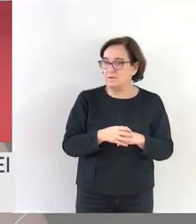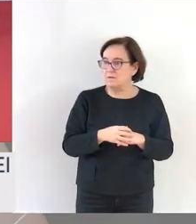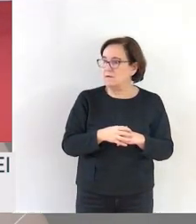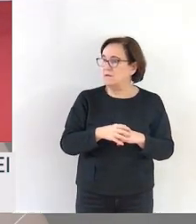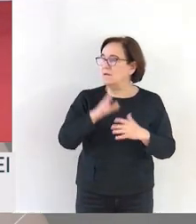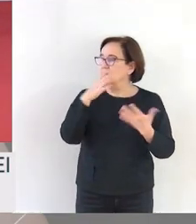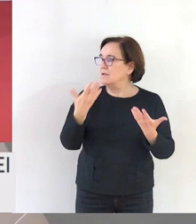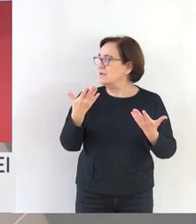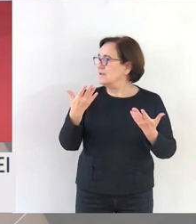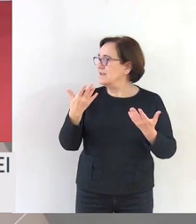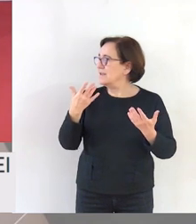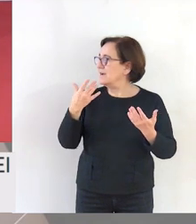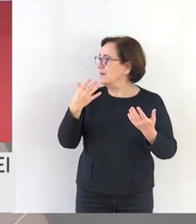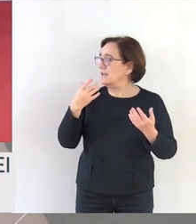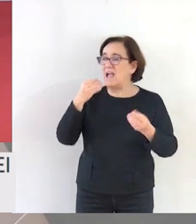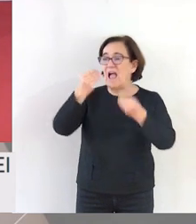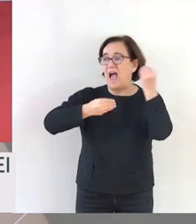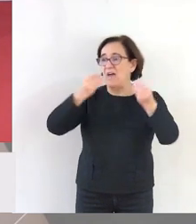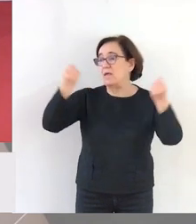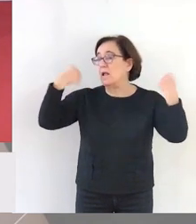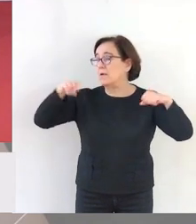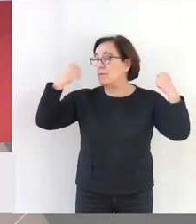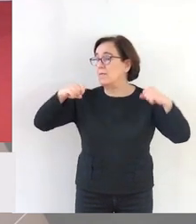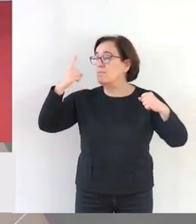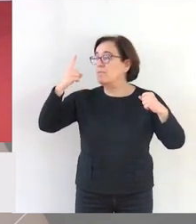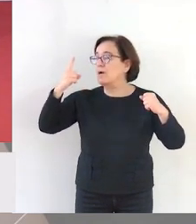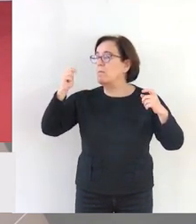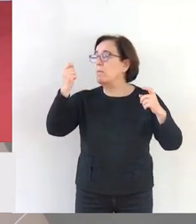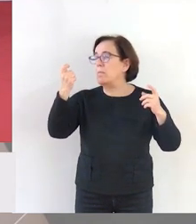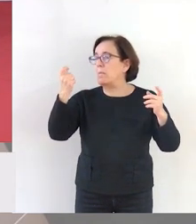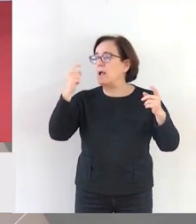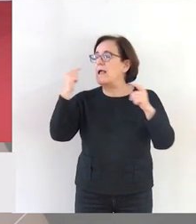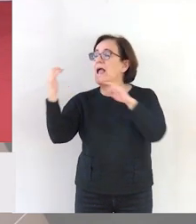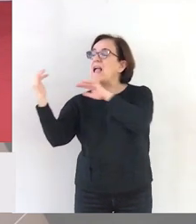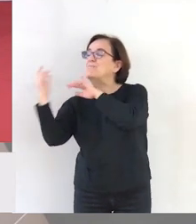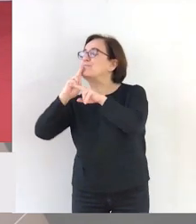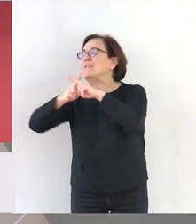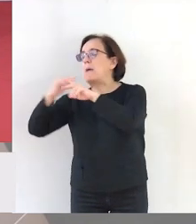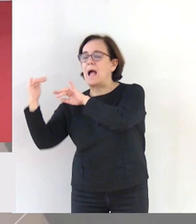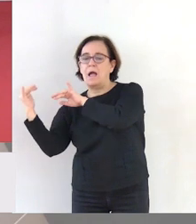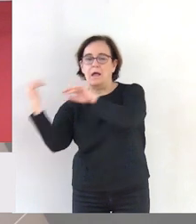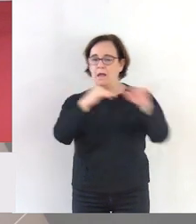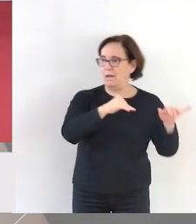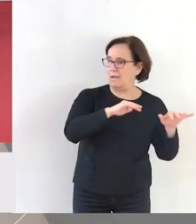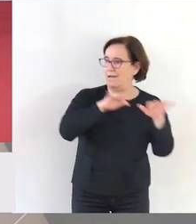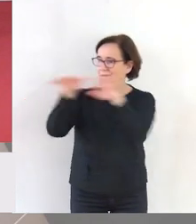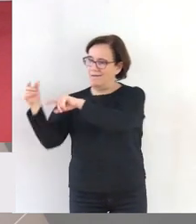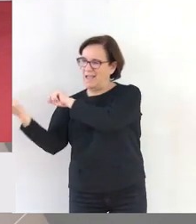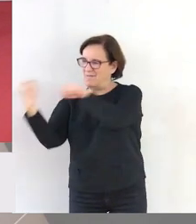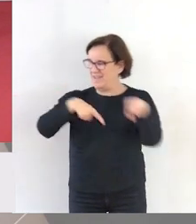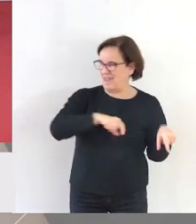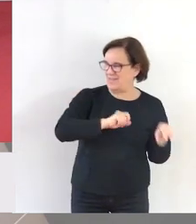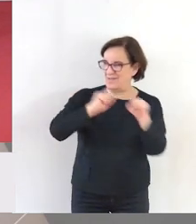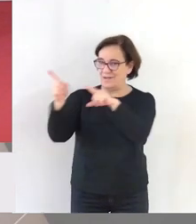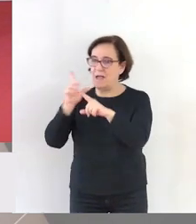Este pequeño ejercicio que os he pedido hacer ha sido una microm migración cierto una micr migración